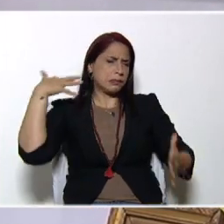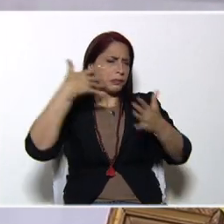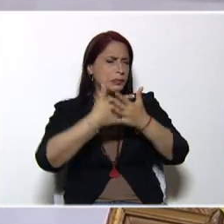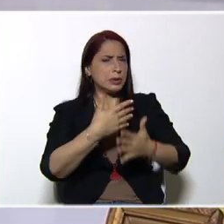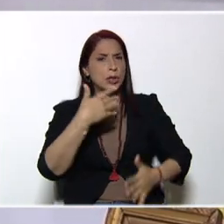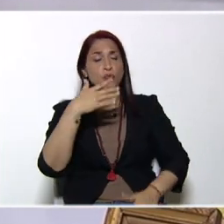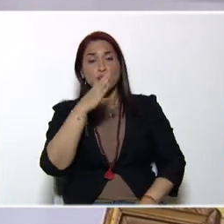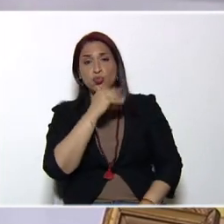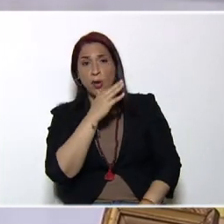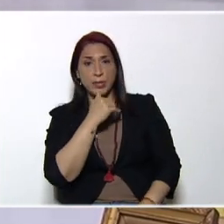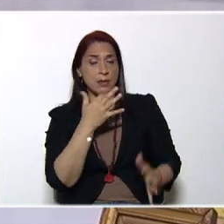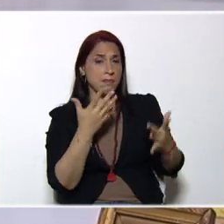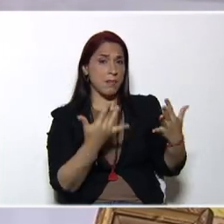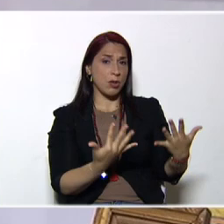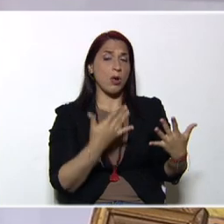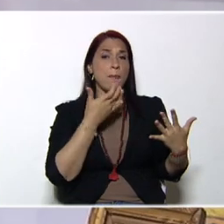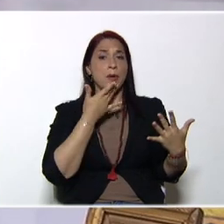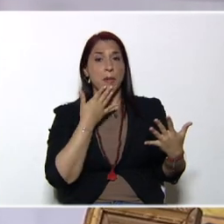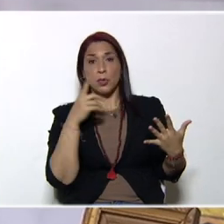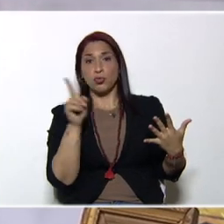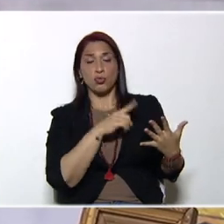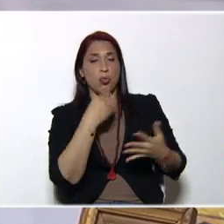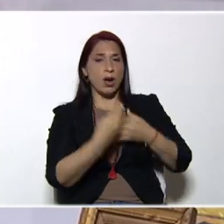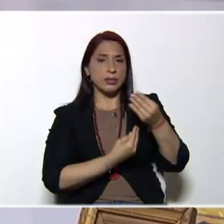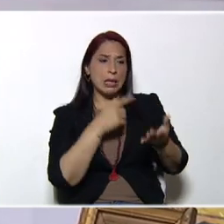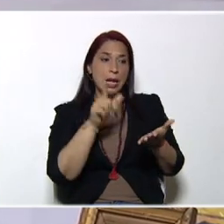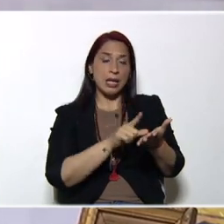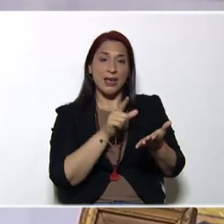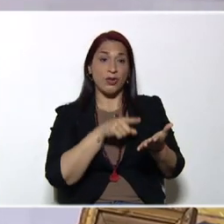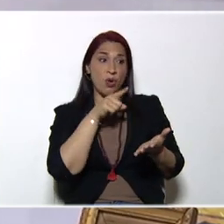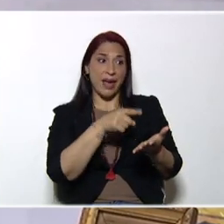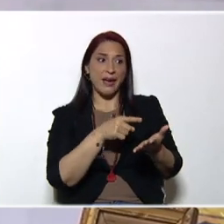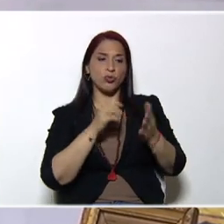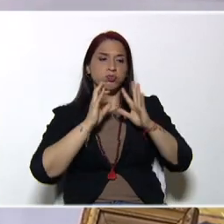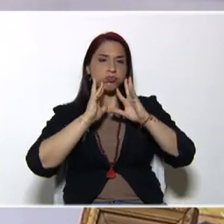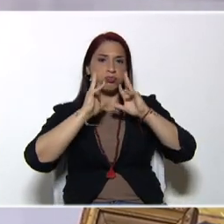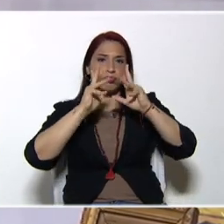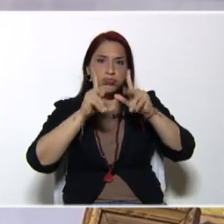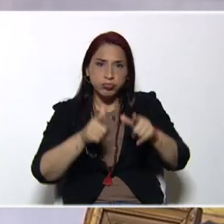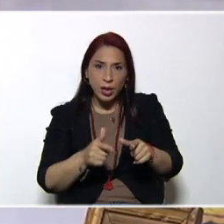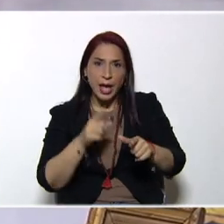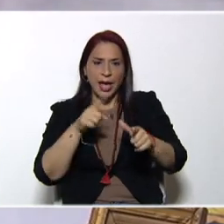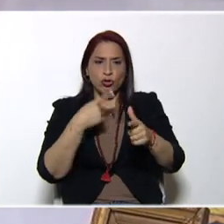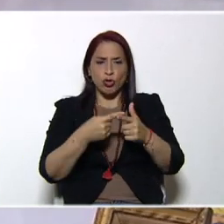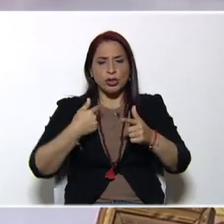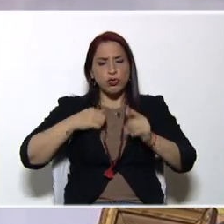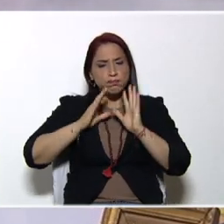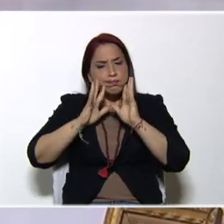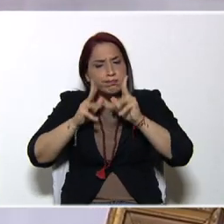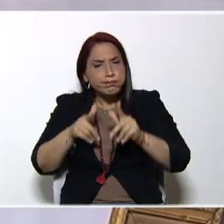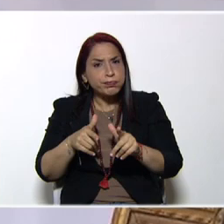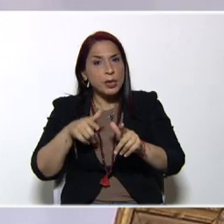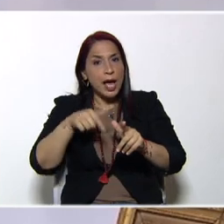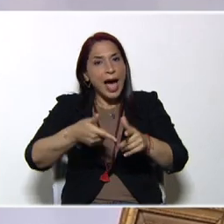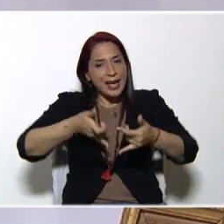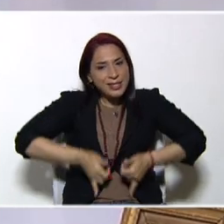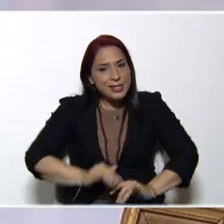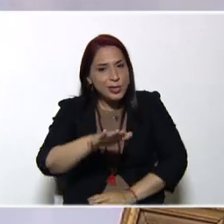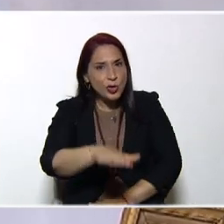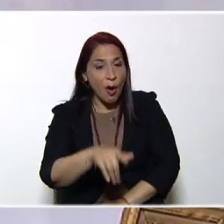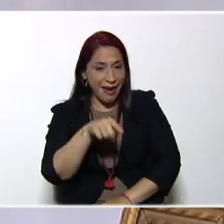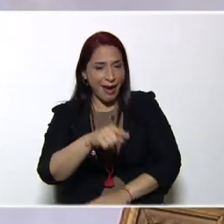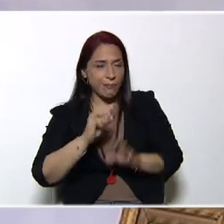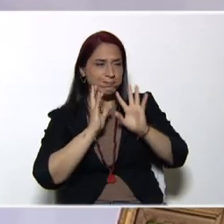había manuales, no se hacía con libros, sino que era verbal, ¿no? De generación en generación, eso era heredado. Exactamente. Y